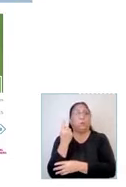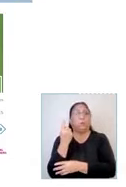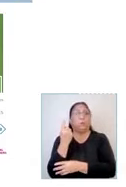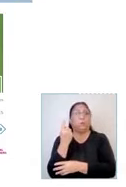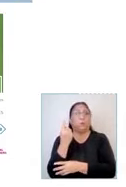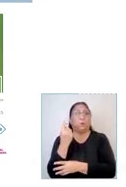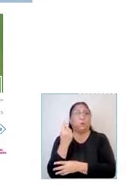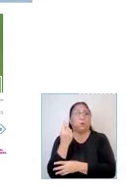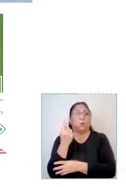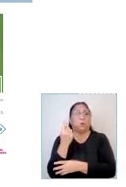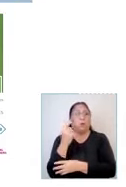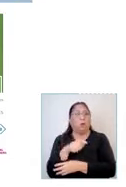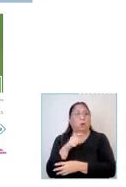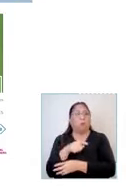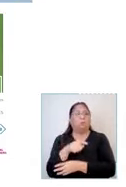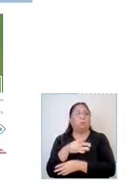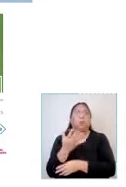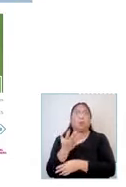vimos